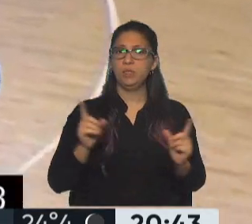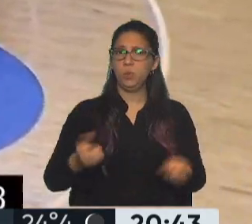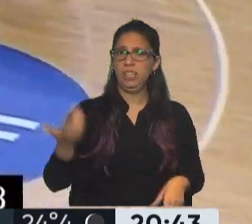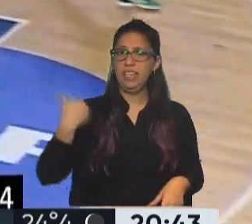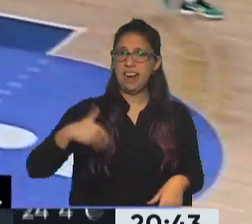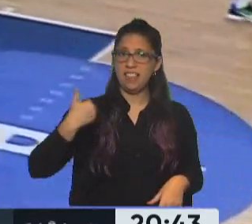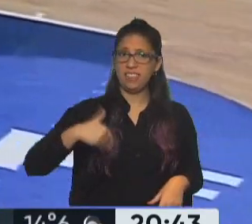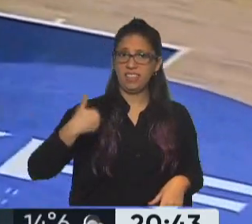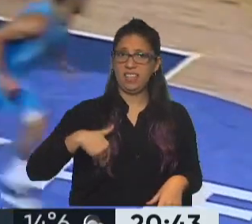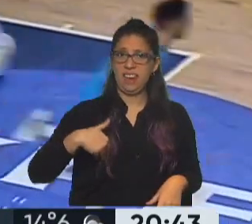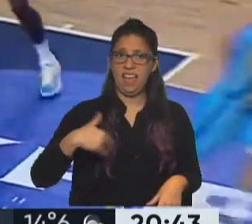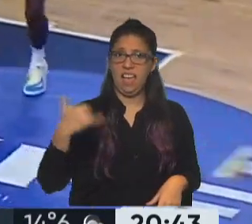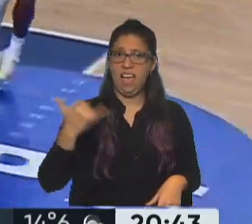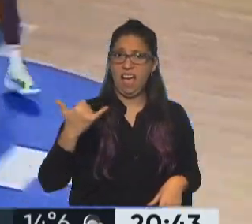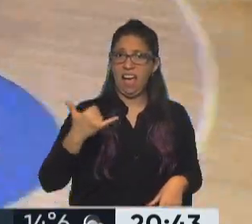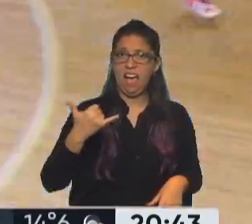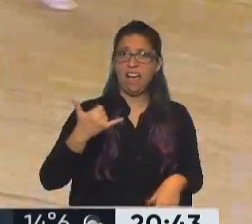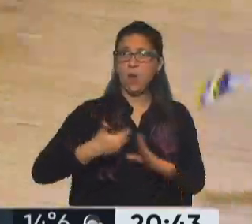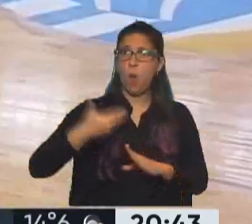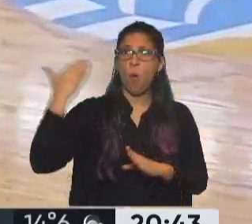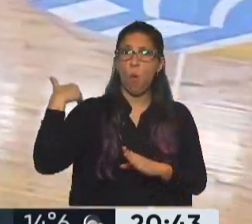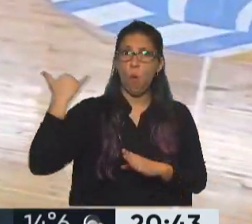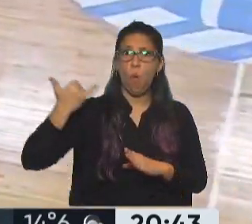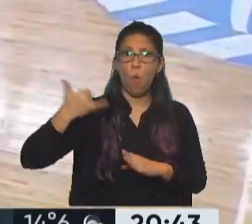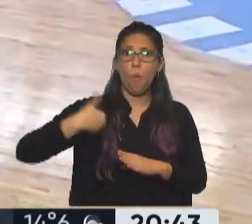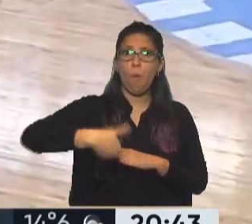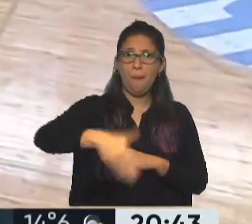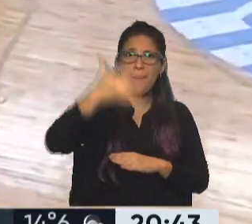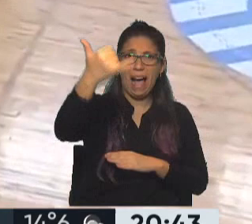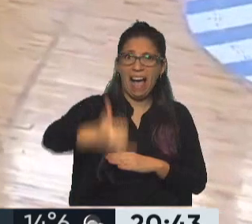que también tiene, tuvo y tendrá. Porque ya